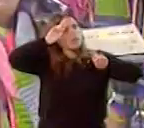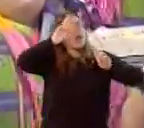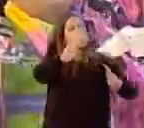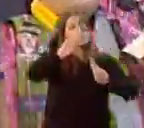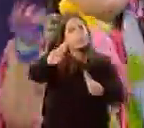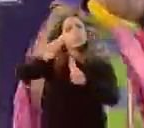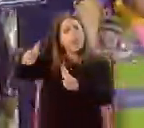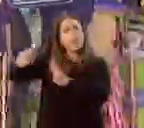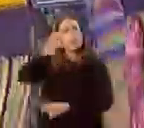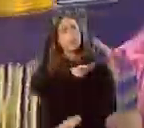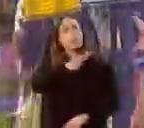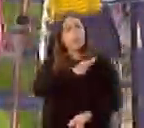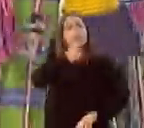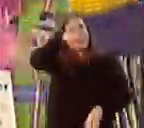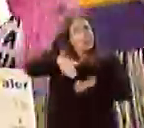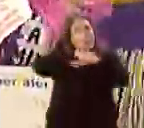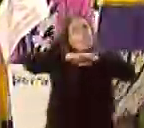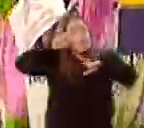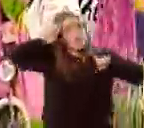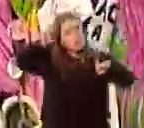sobre todo el de educación